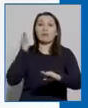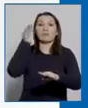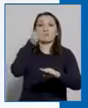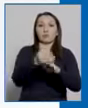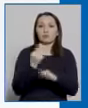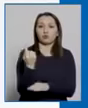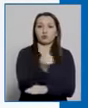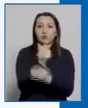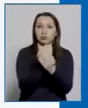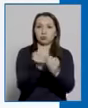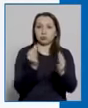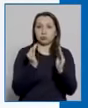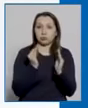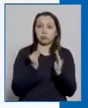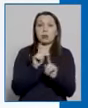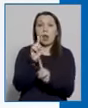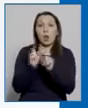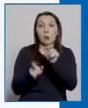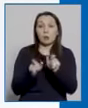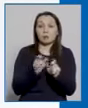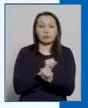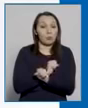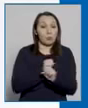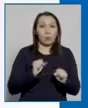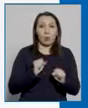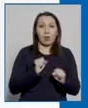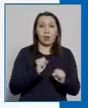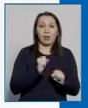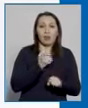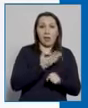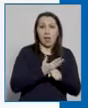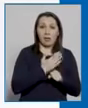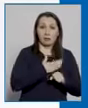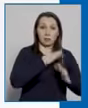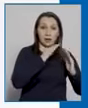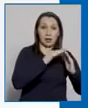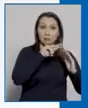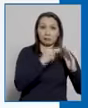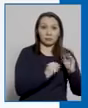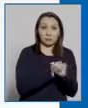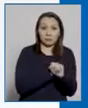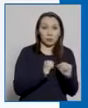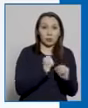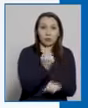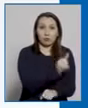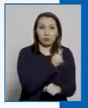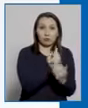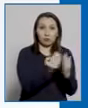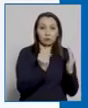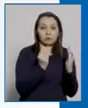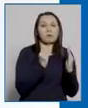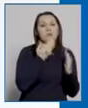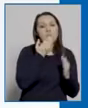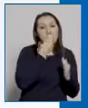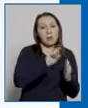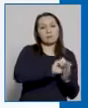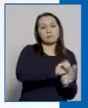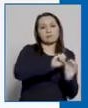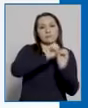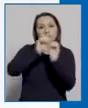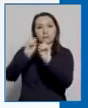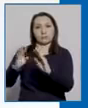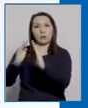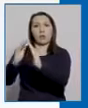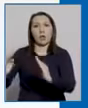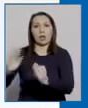su aislamiento, todas aquellas personas que no pueden contar con un lugar para realizar un aislamiento efectivo, deben ser trasladadas a